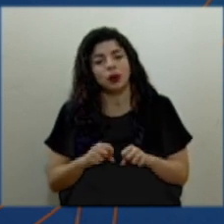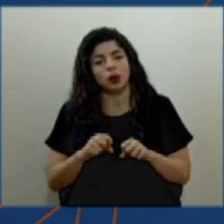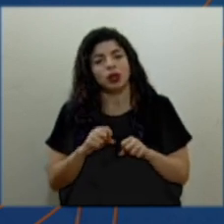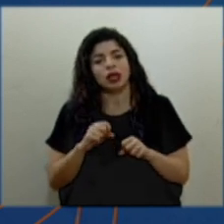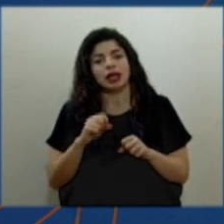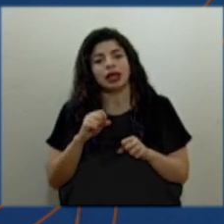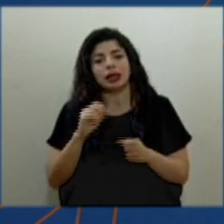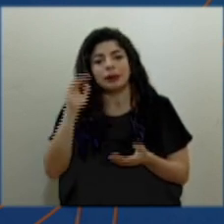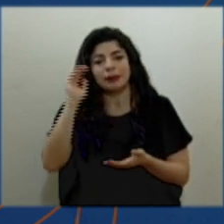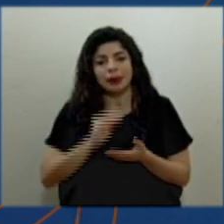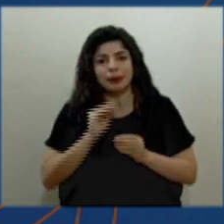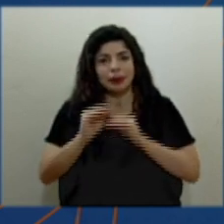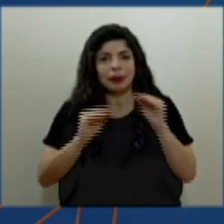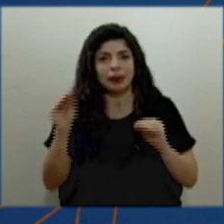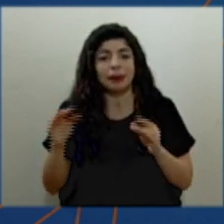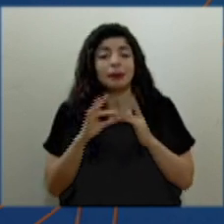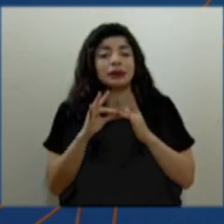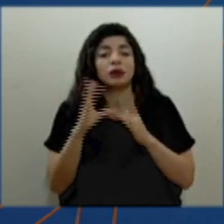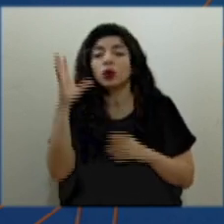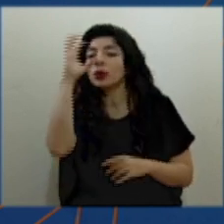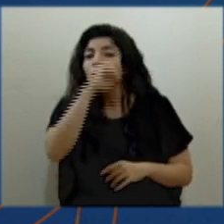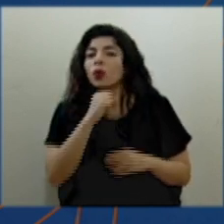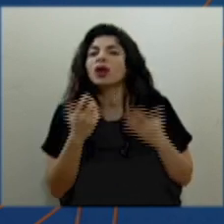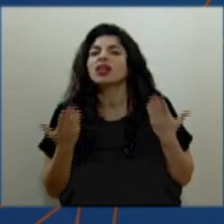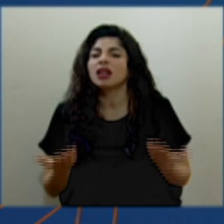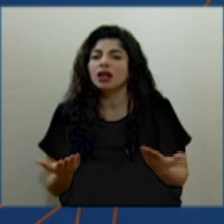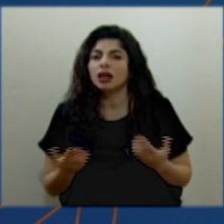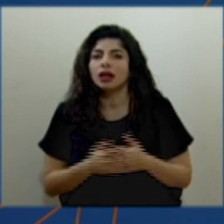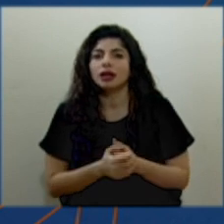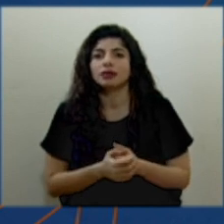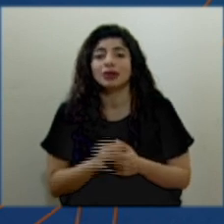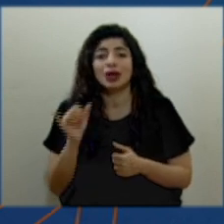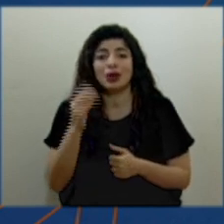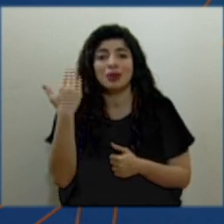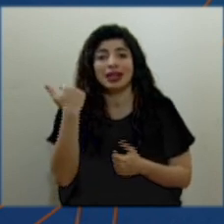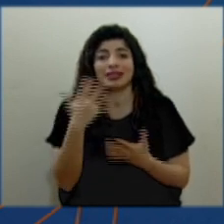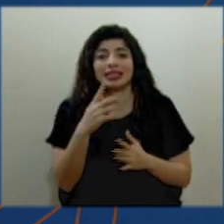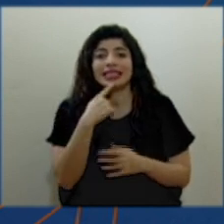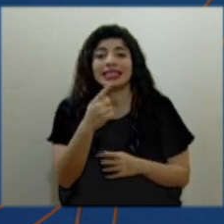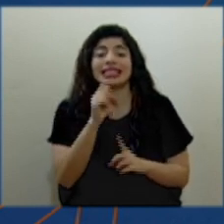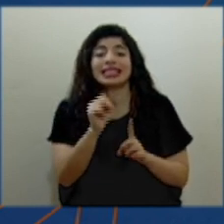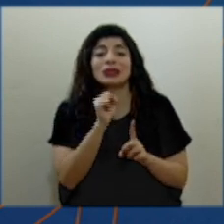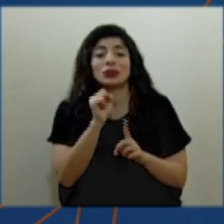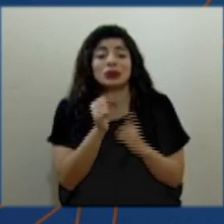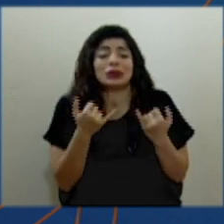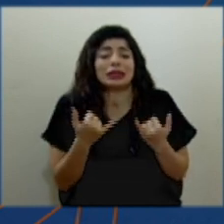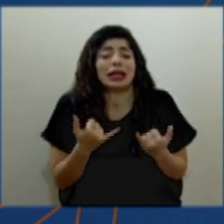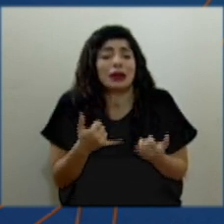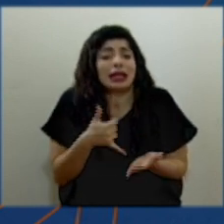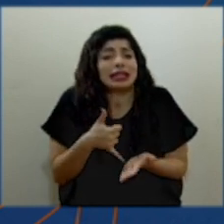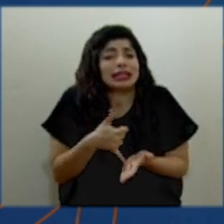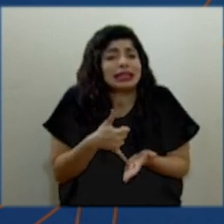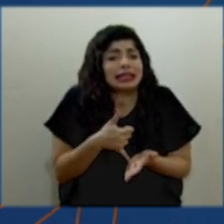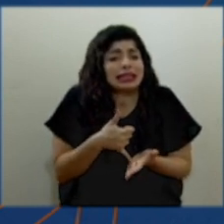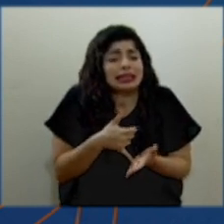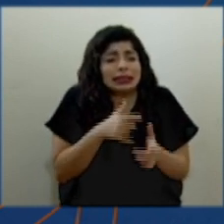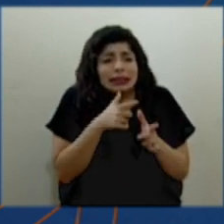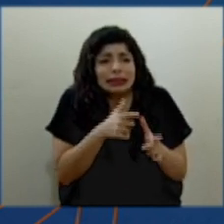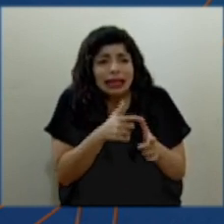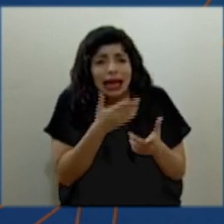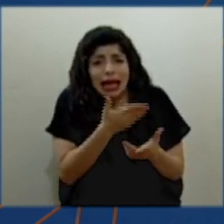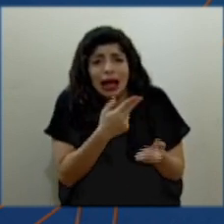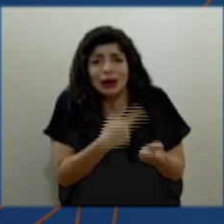disminuir contagios, sobre todo tomando en consideración, como les indicaba anteriormente, la situación tan crítica, tan extrema que estamos